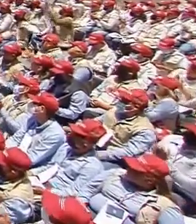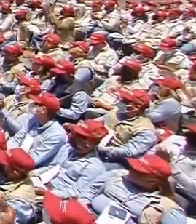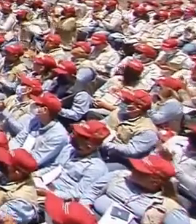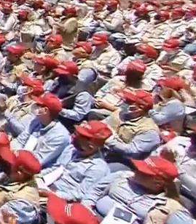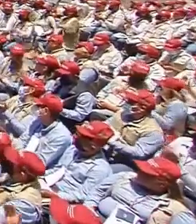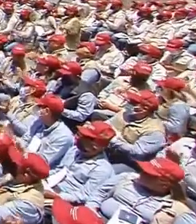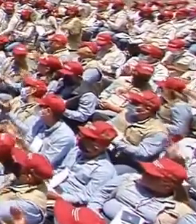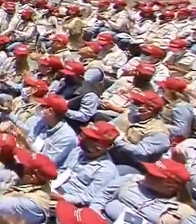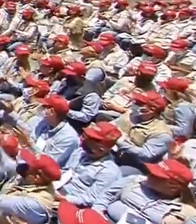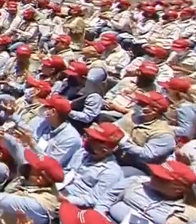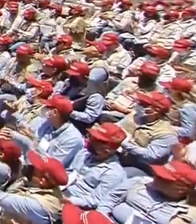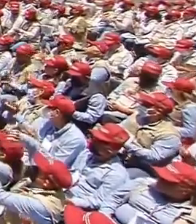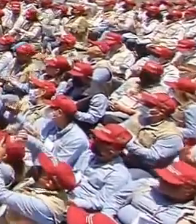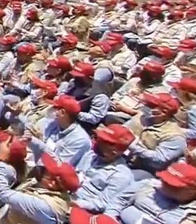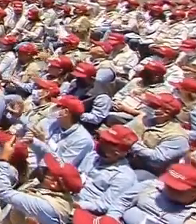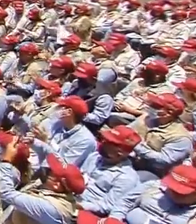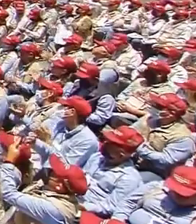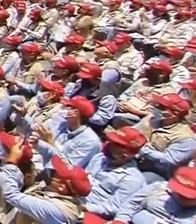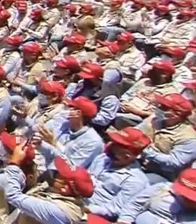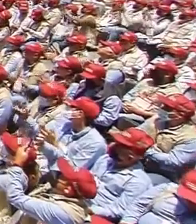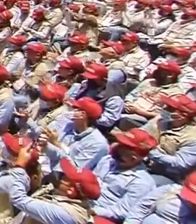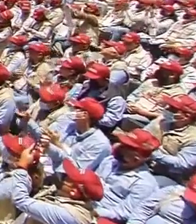Mexicanos.